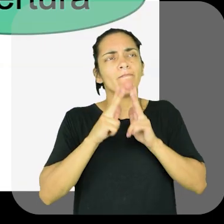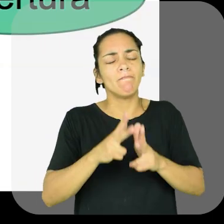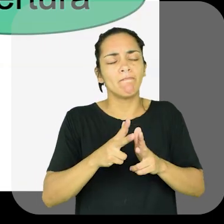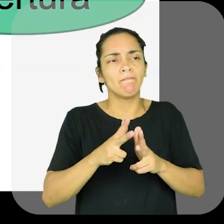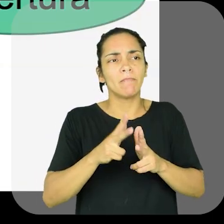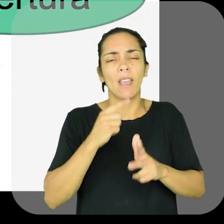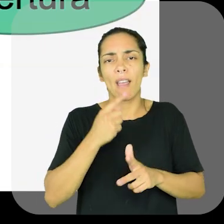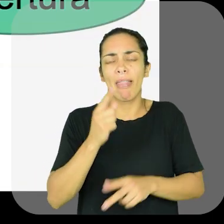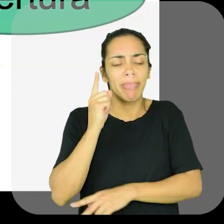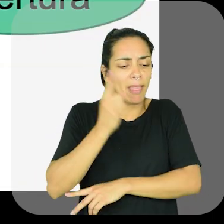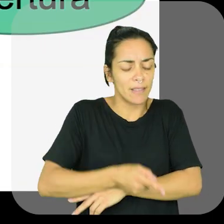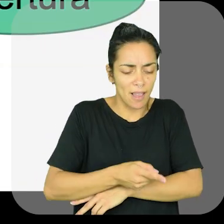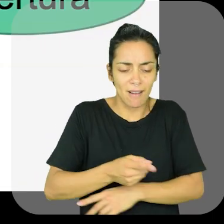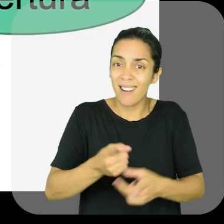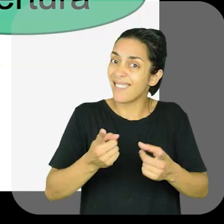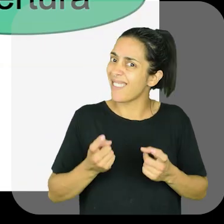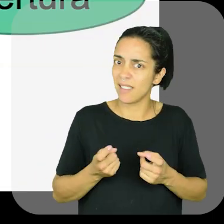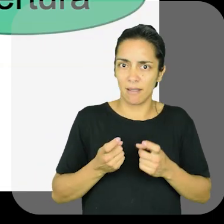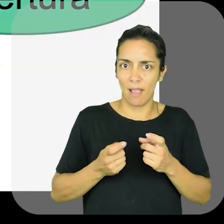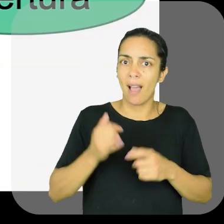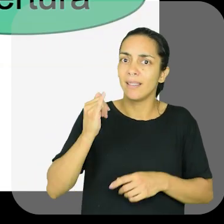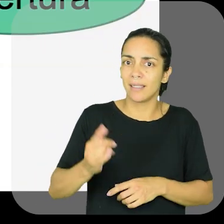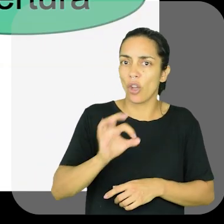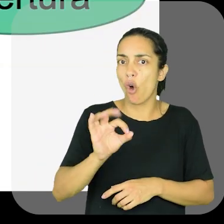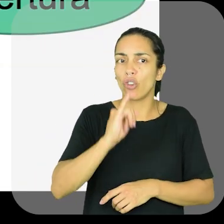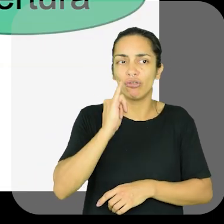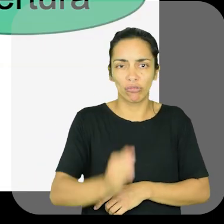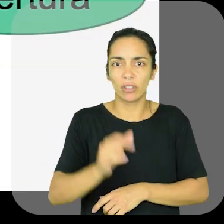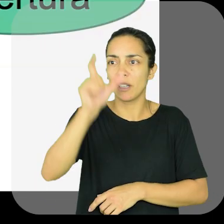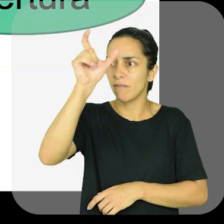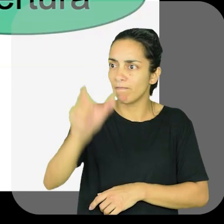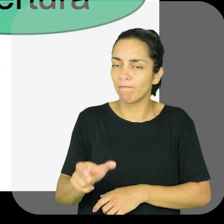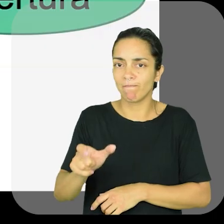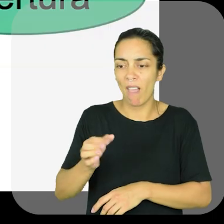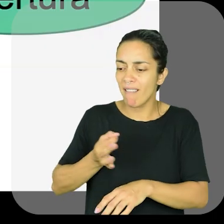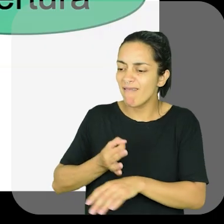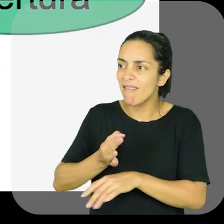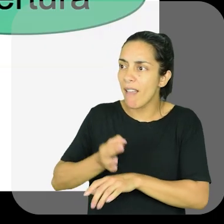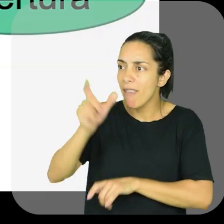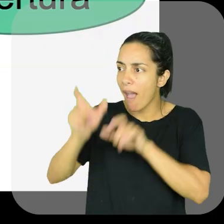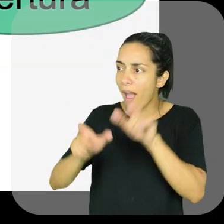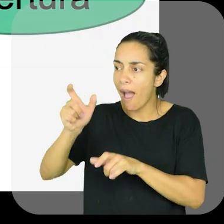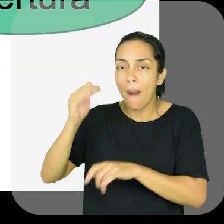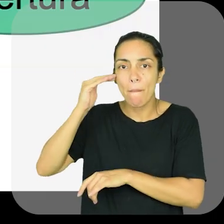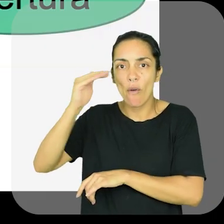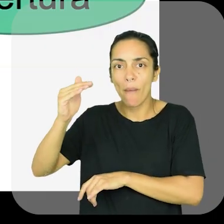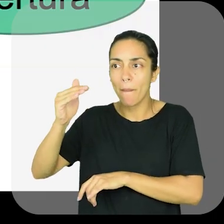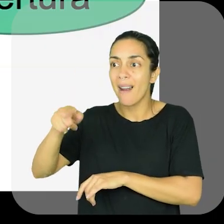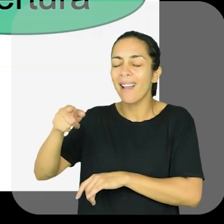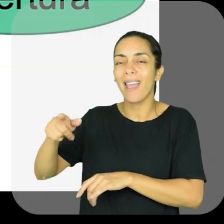que es necesario formar maestros para la educación inclusiva, y allí se generaron